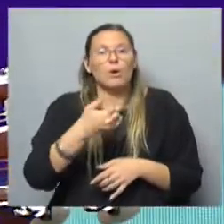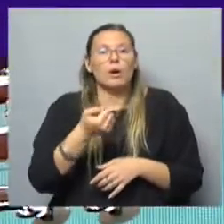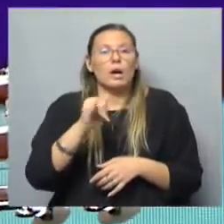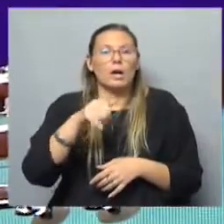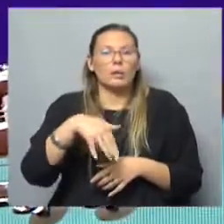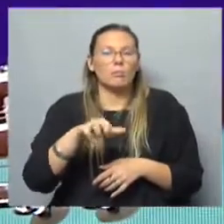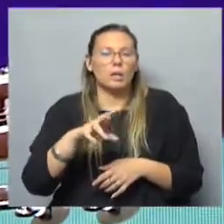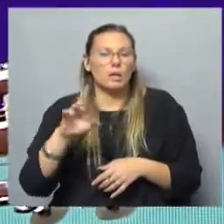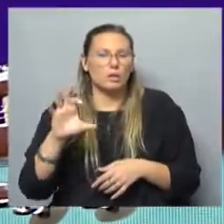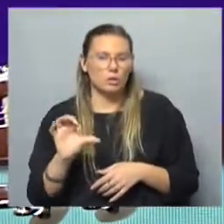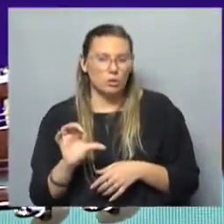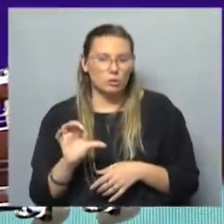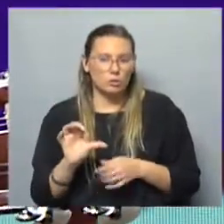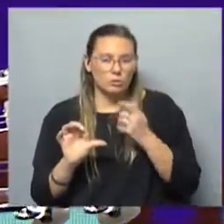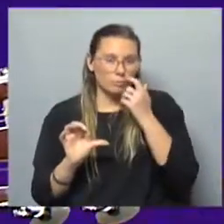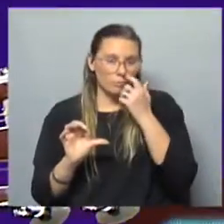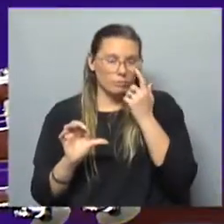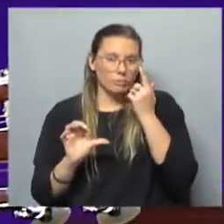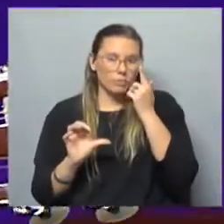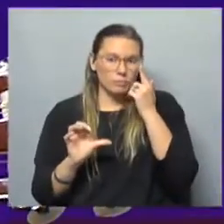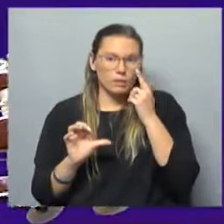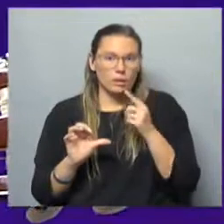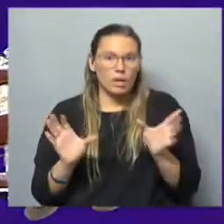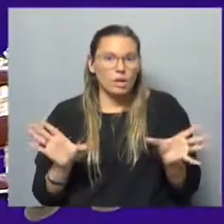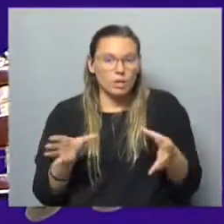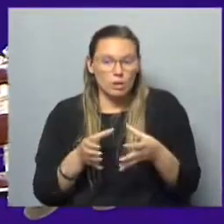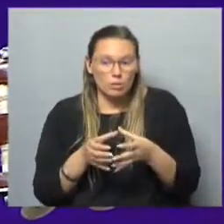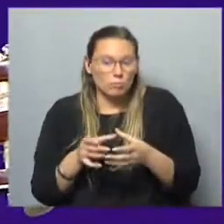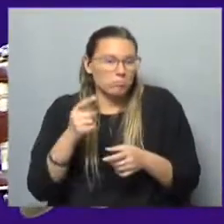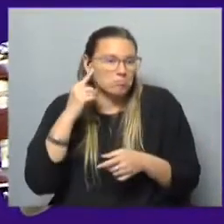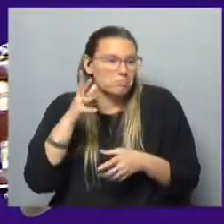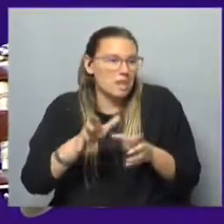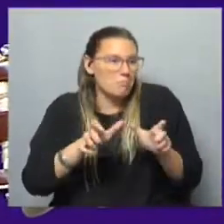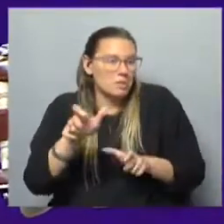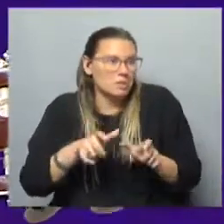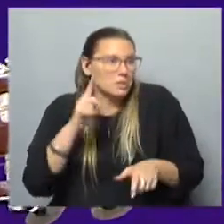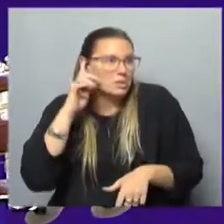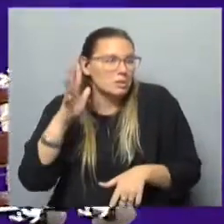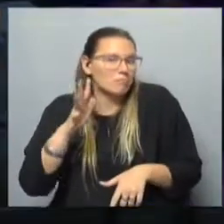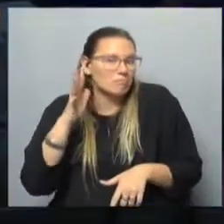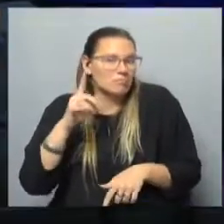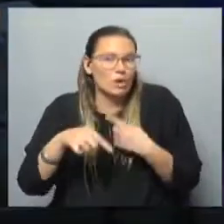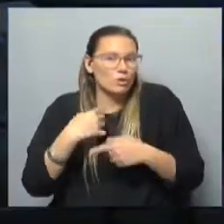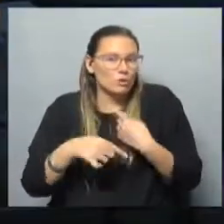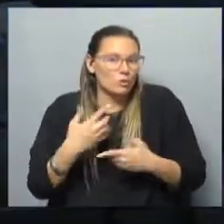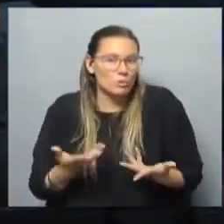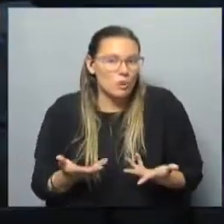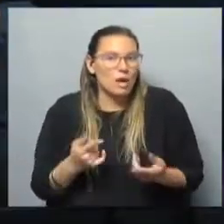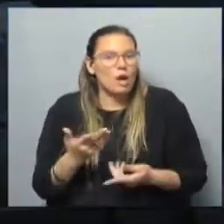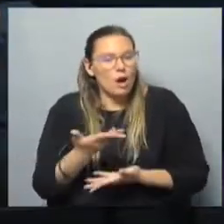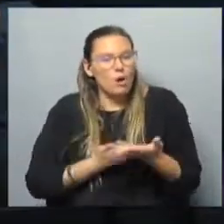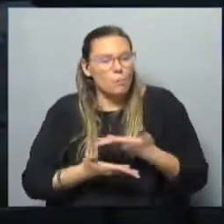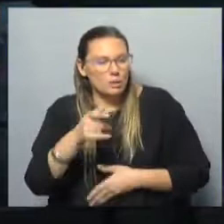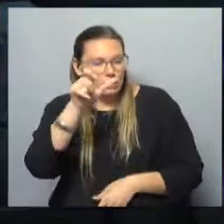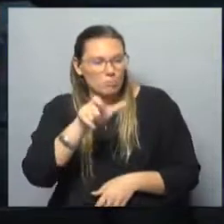son... que han quedado en el colectivo de la gente. Entonces me parece que bueno, el poder compartir con él,